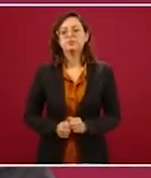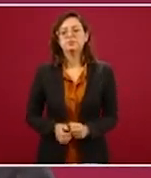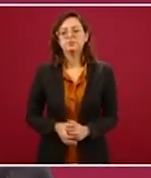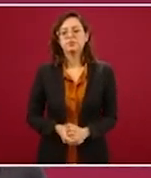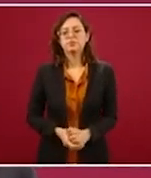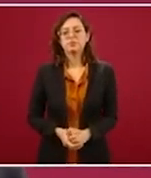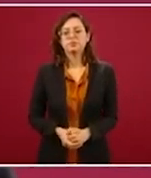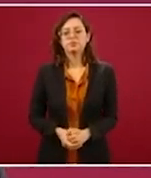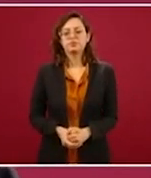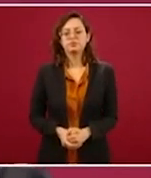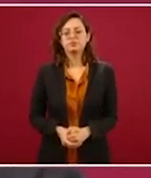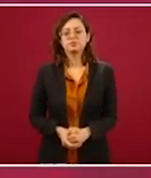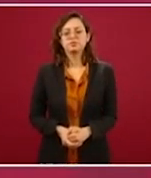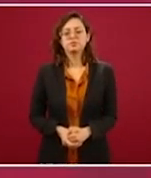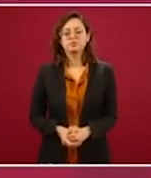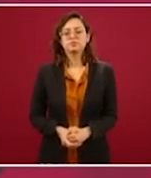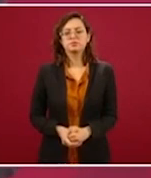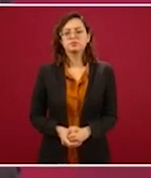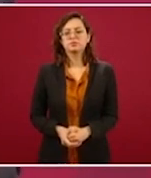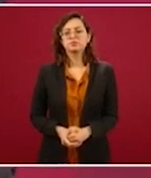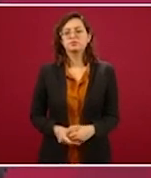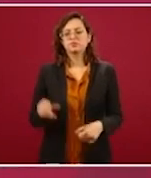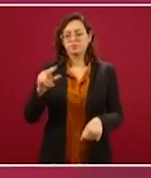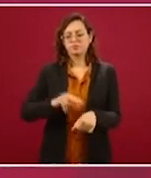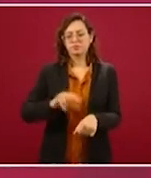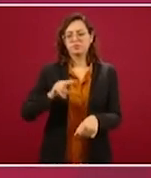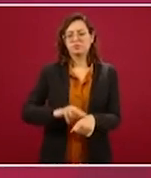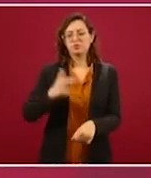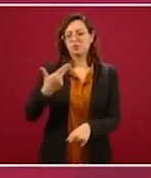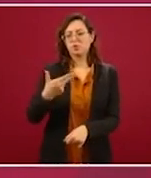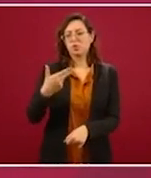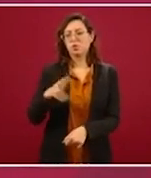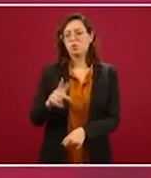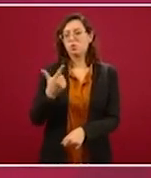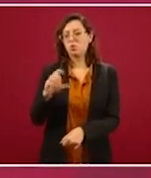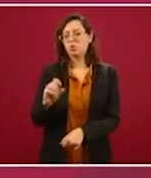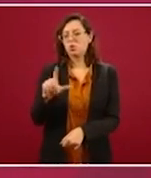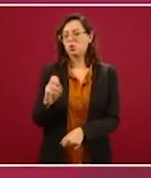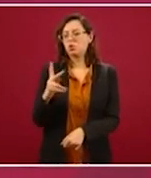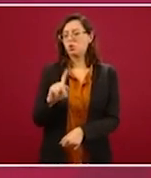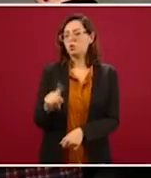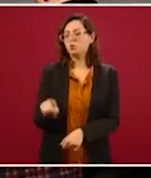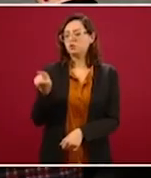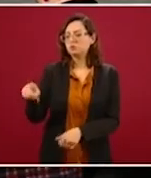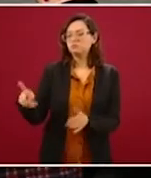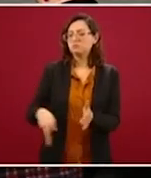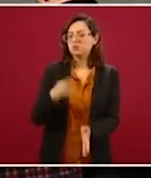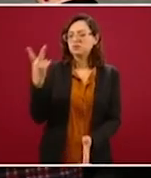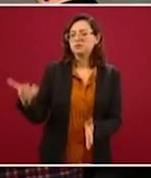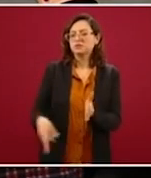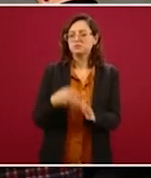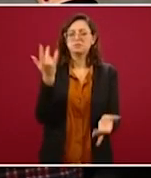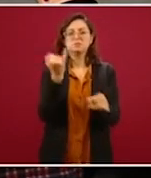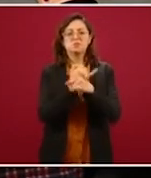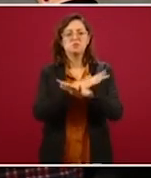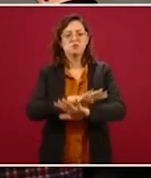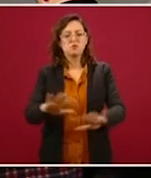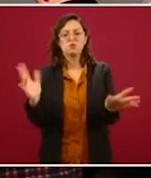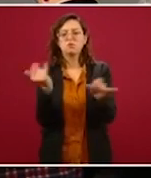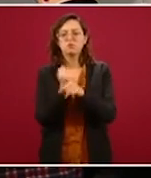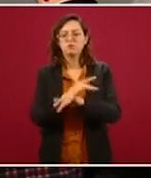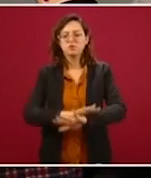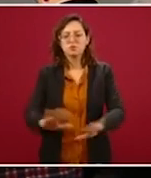El doctor Hugo López Gatell va a estar constantemente informando. Para